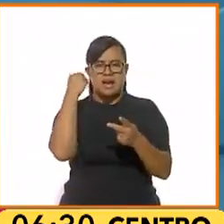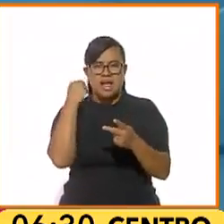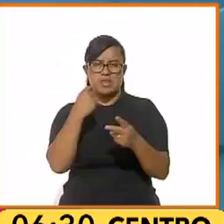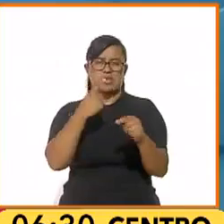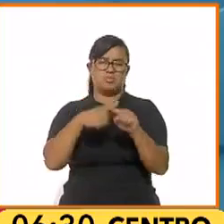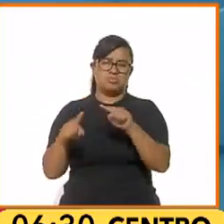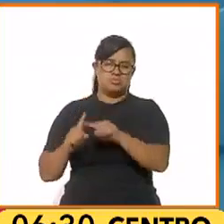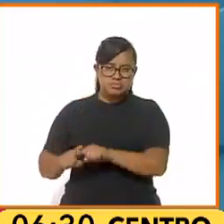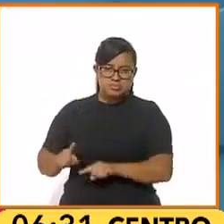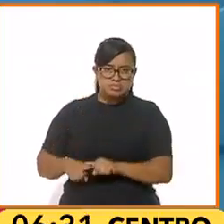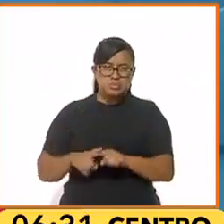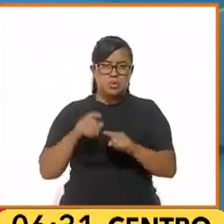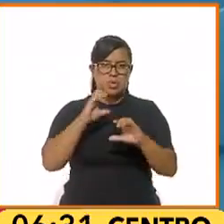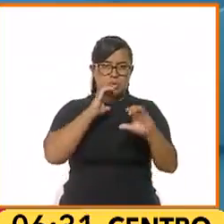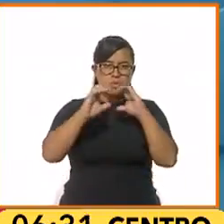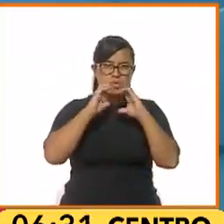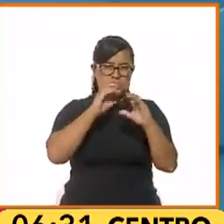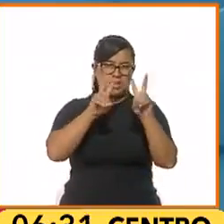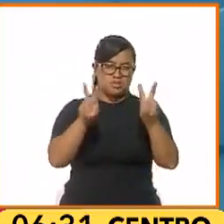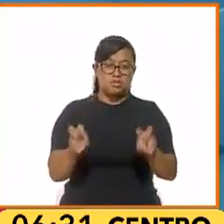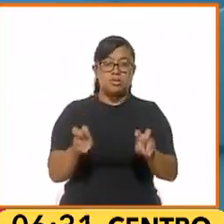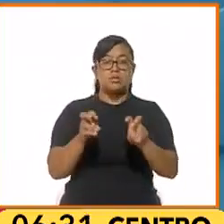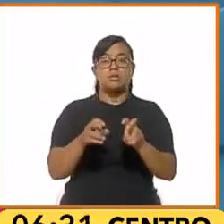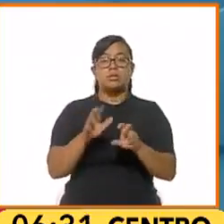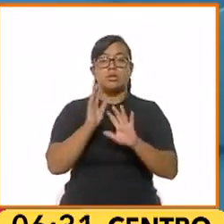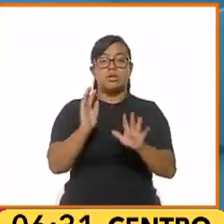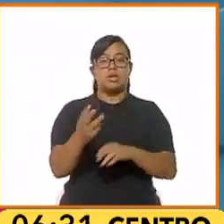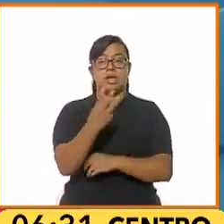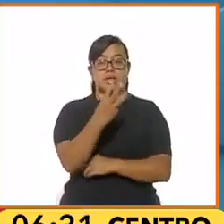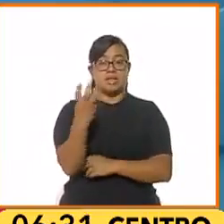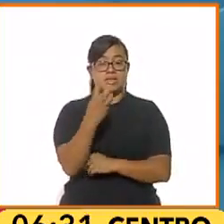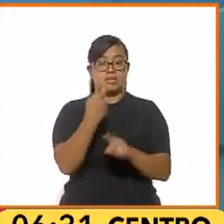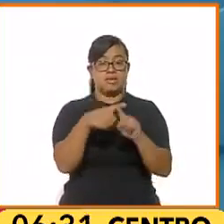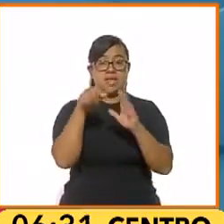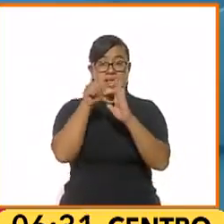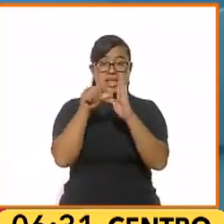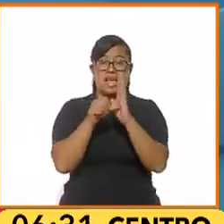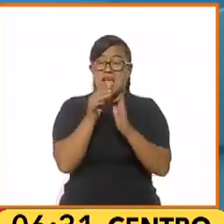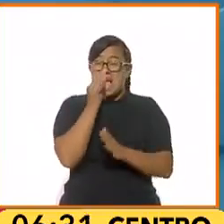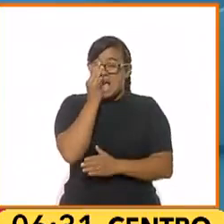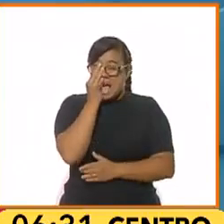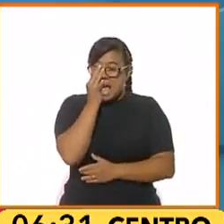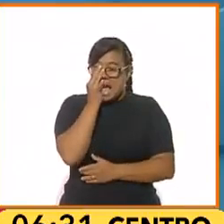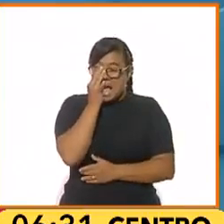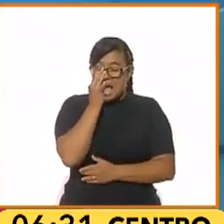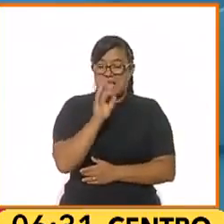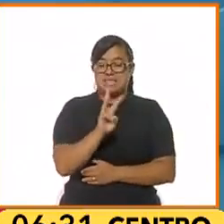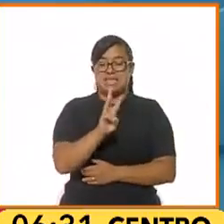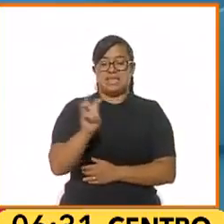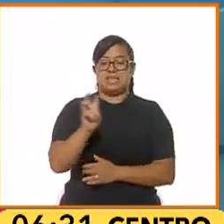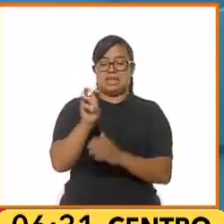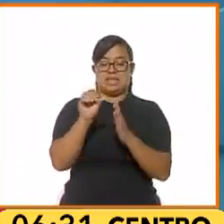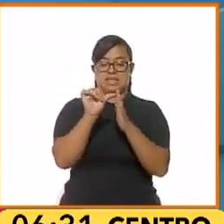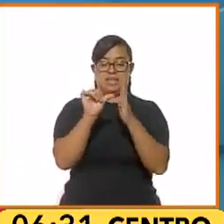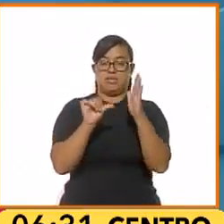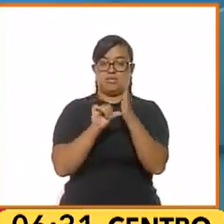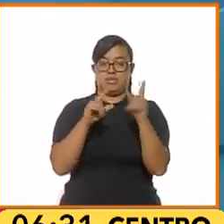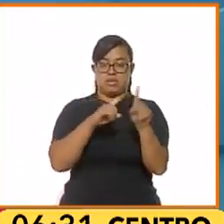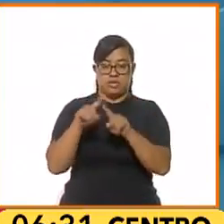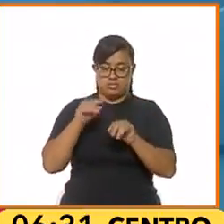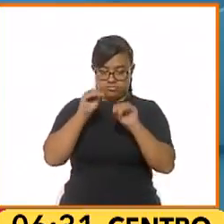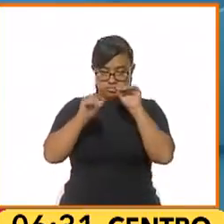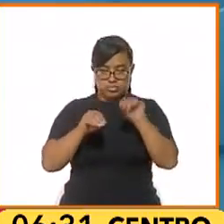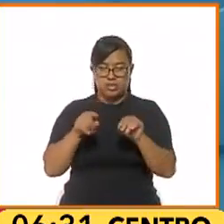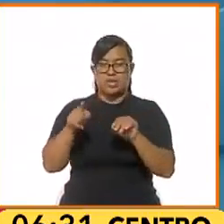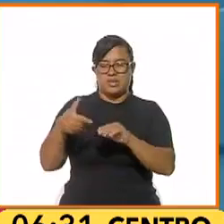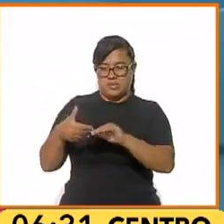de 300, alrededor más bien de 300 artículos, casi 300 artículos que la compone, y pues ya nos detallaba usted